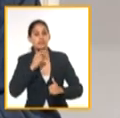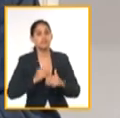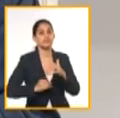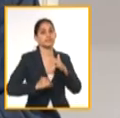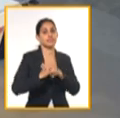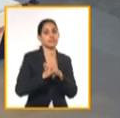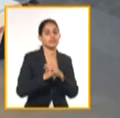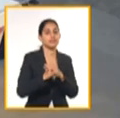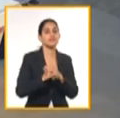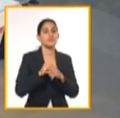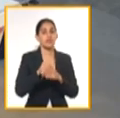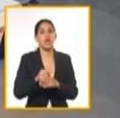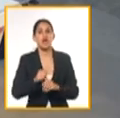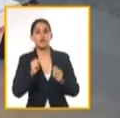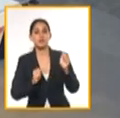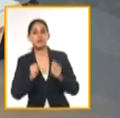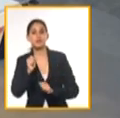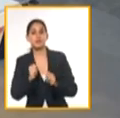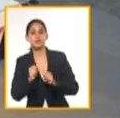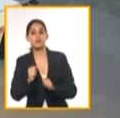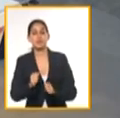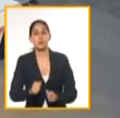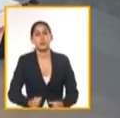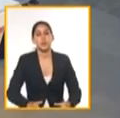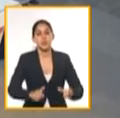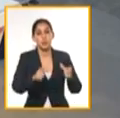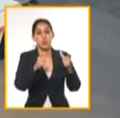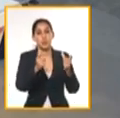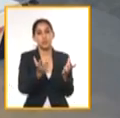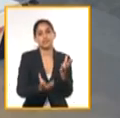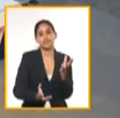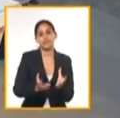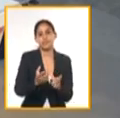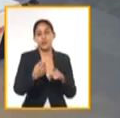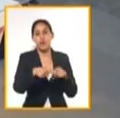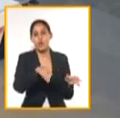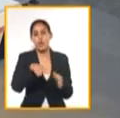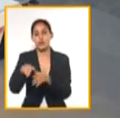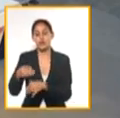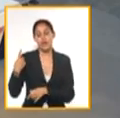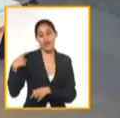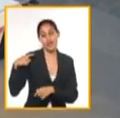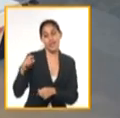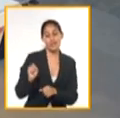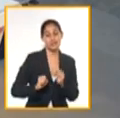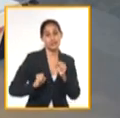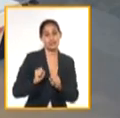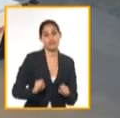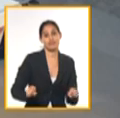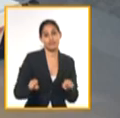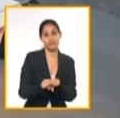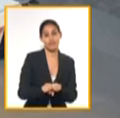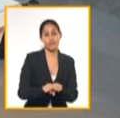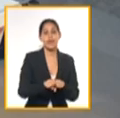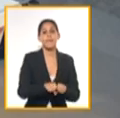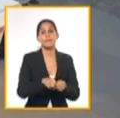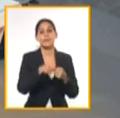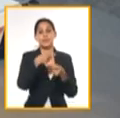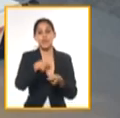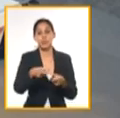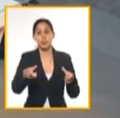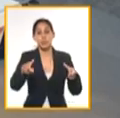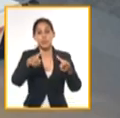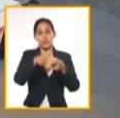de agua y la máquina entró en servicio hace un momentico. En Guitera la máquina también entró en el día de ayer, está operando con 220 megawatts